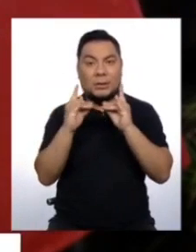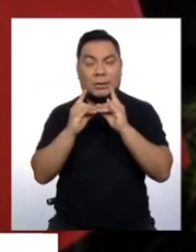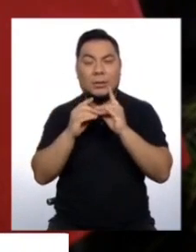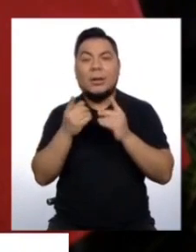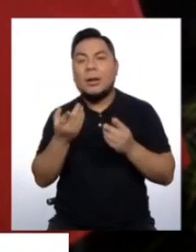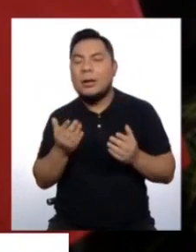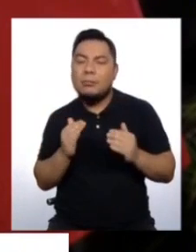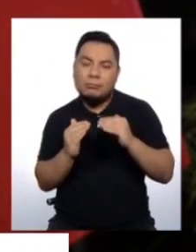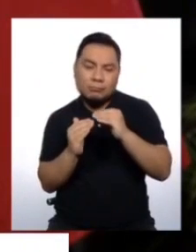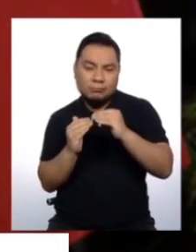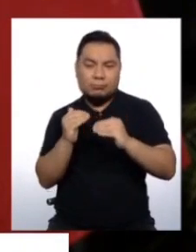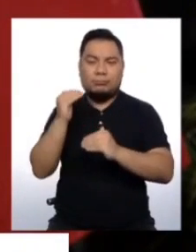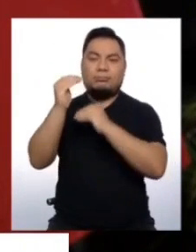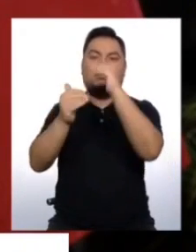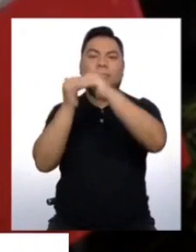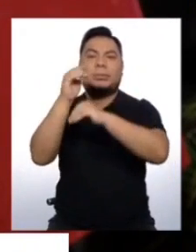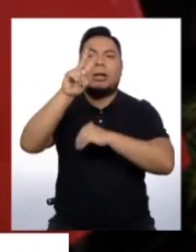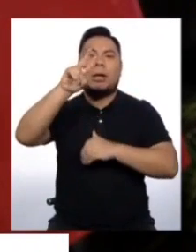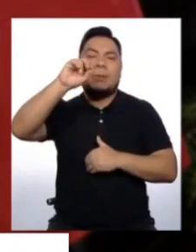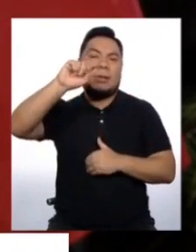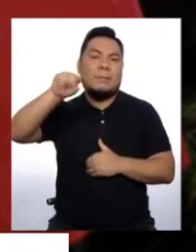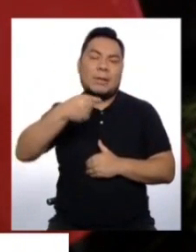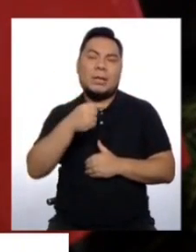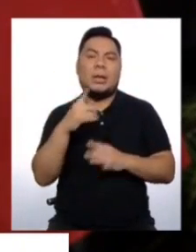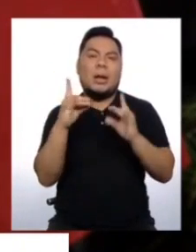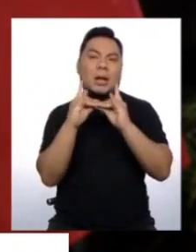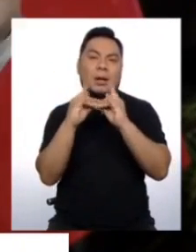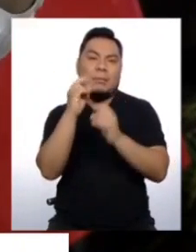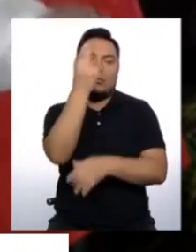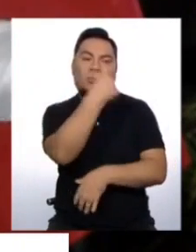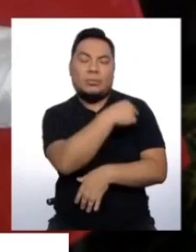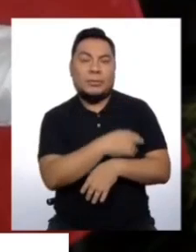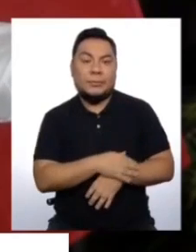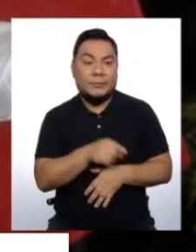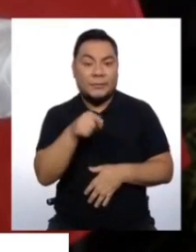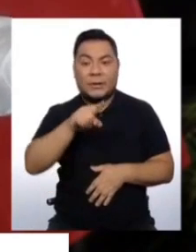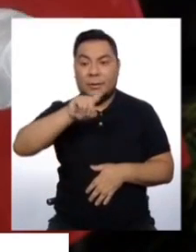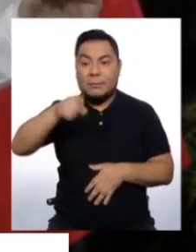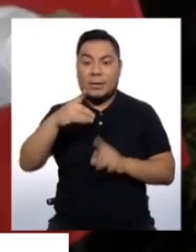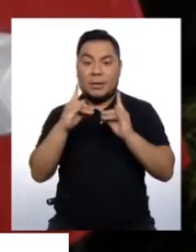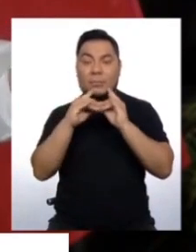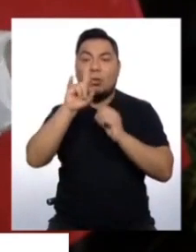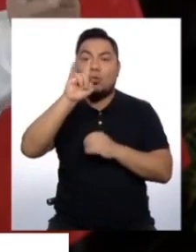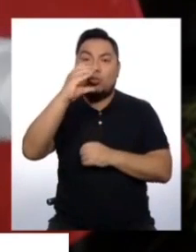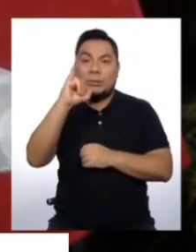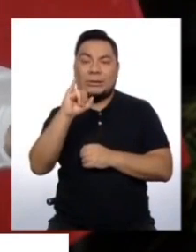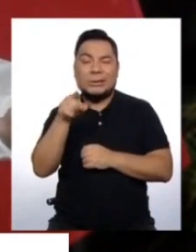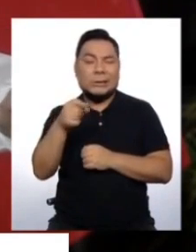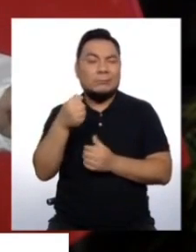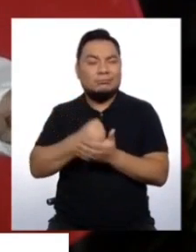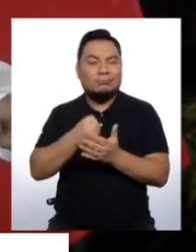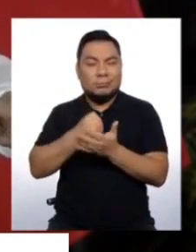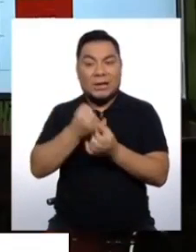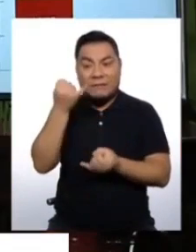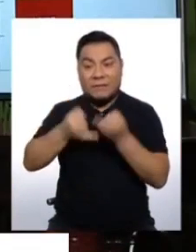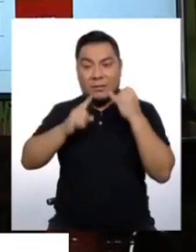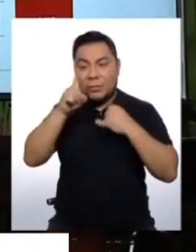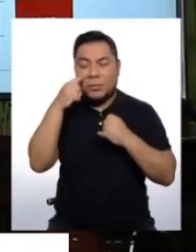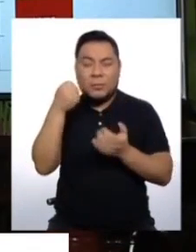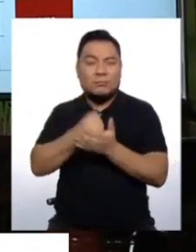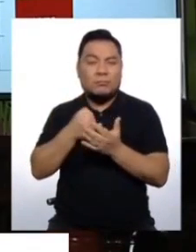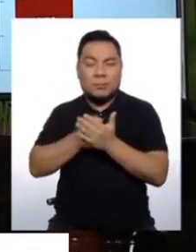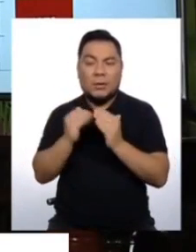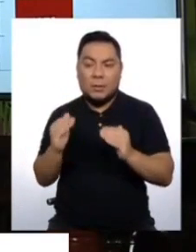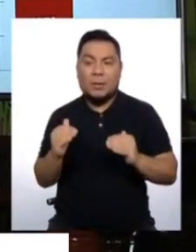pasar a 20.000 camas hospitalarias. Y de 1.000 camas UCI tenemos que pasar a fines de junio a